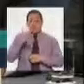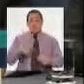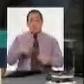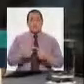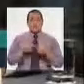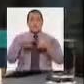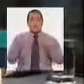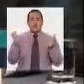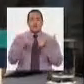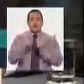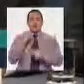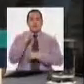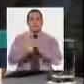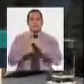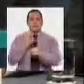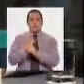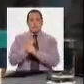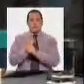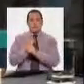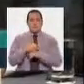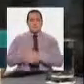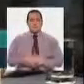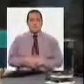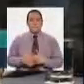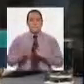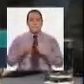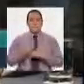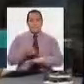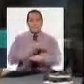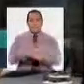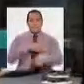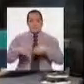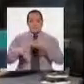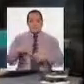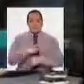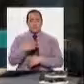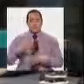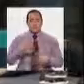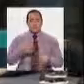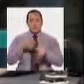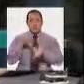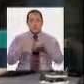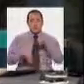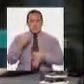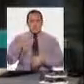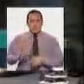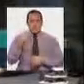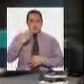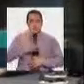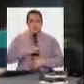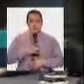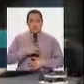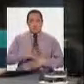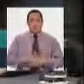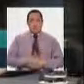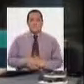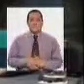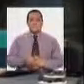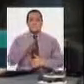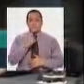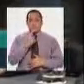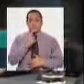ante cortes internacionales. Lo que hizo el ministro de Justicia en ese momento, quien habla,